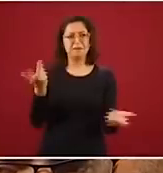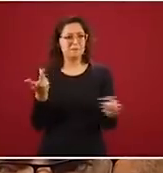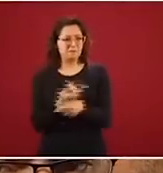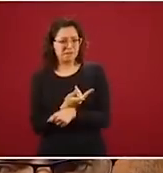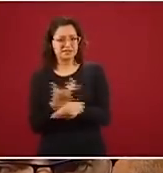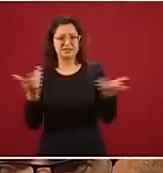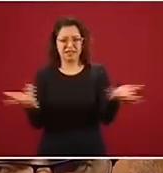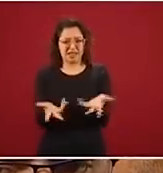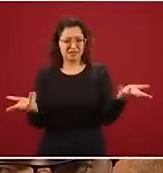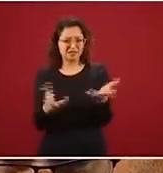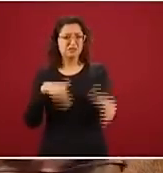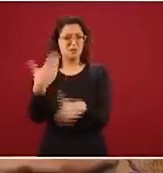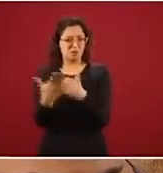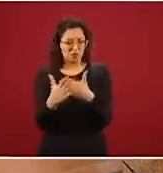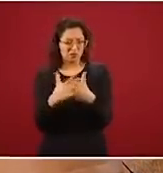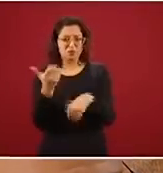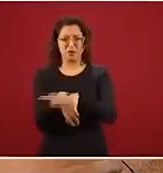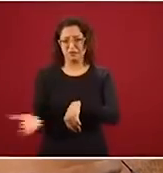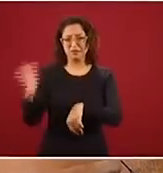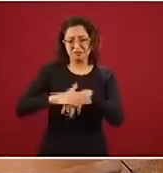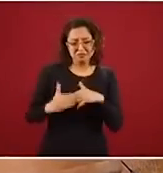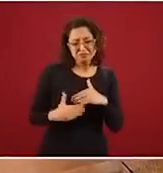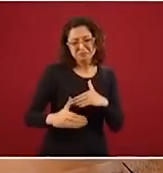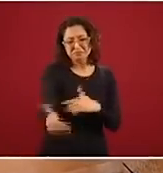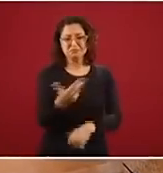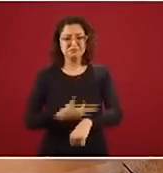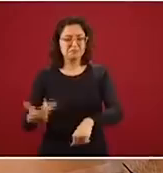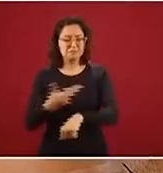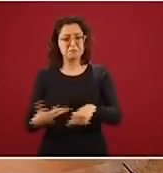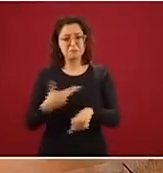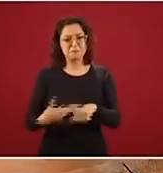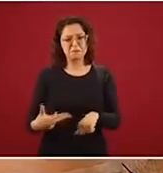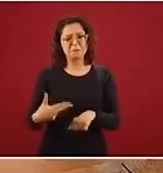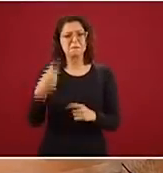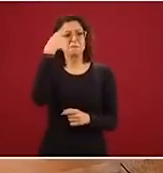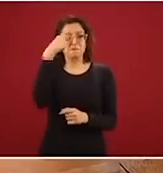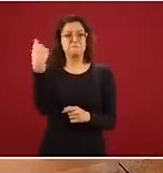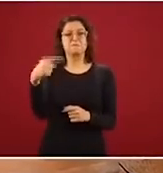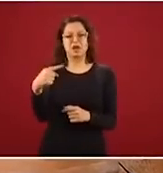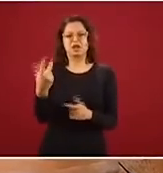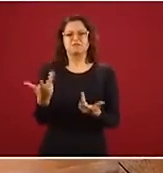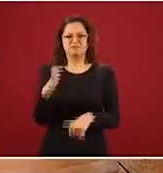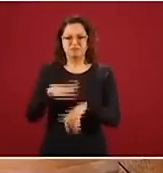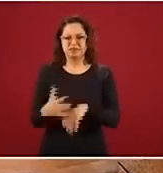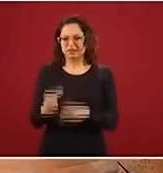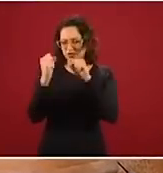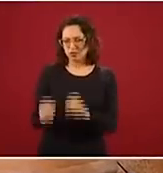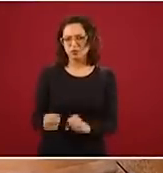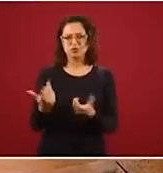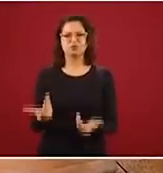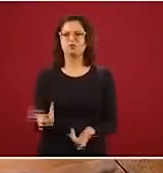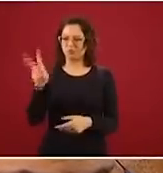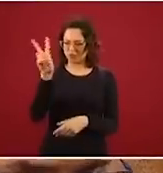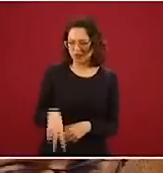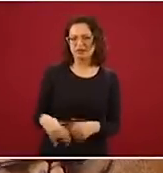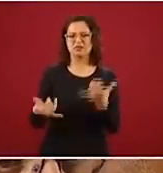al respecto y qué va a hacer su administración para que pues se pueda garantizar la entrega de